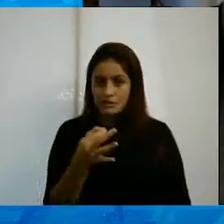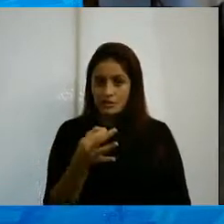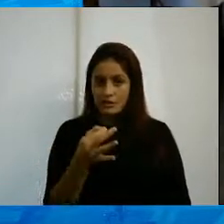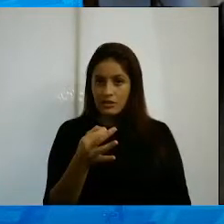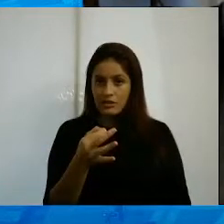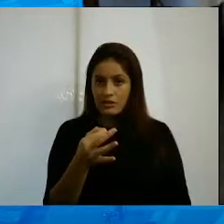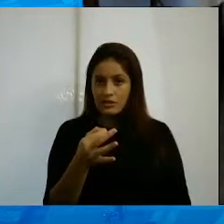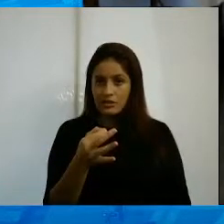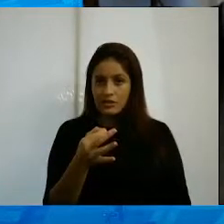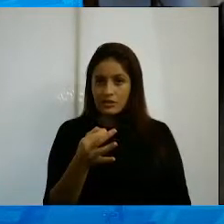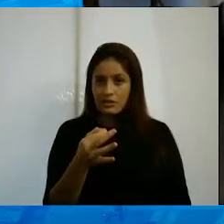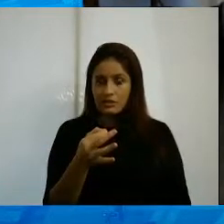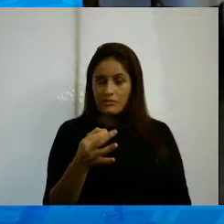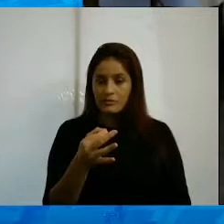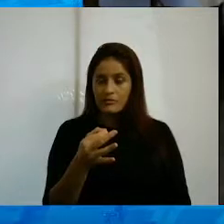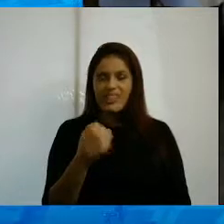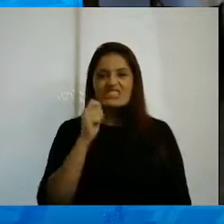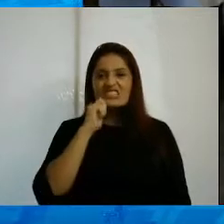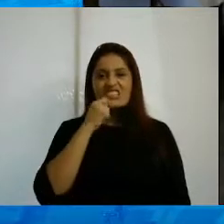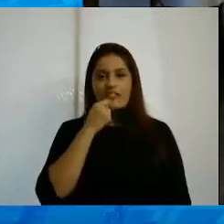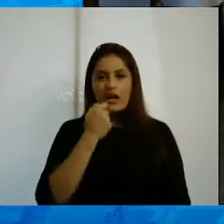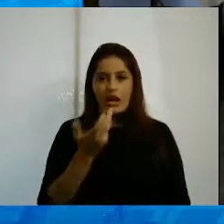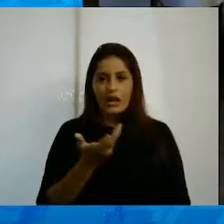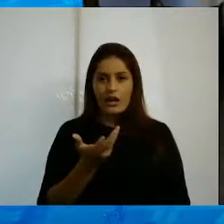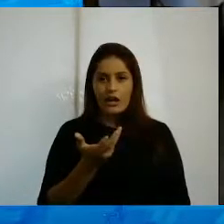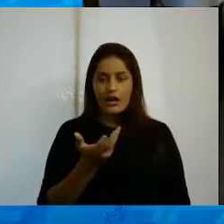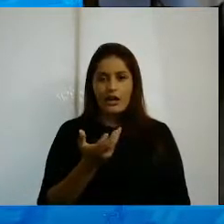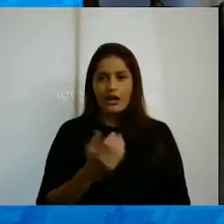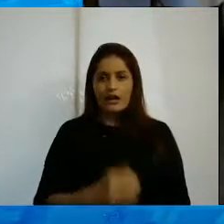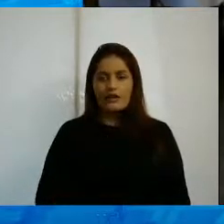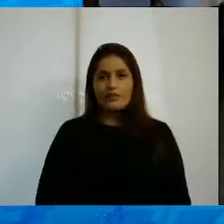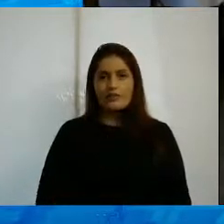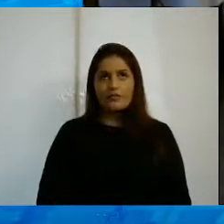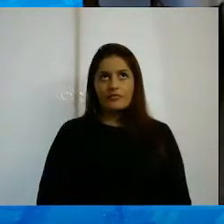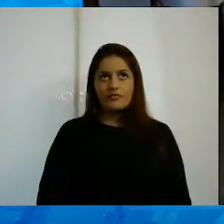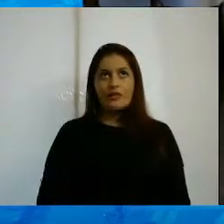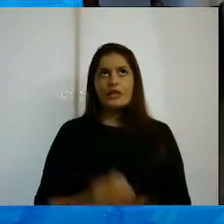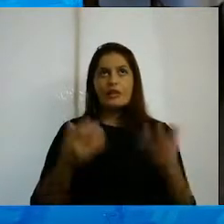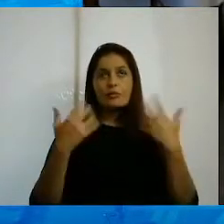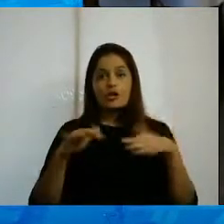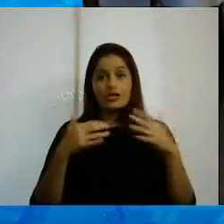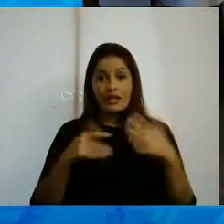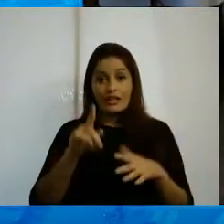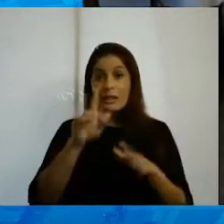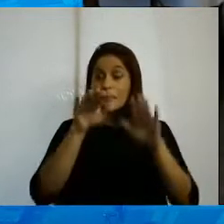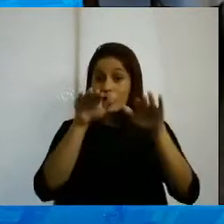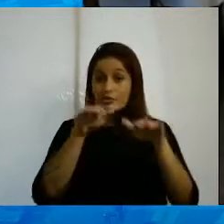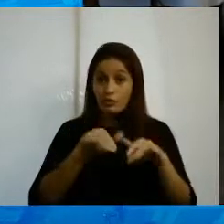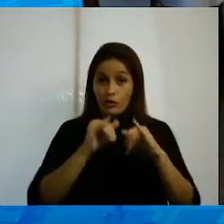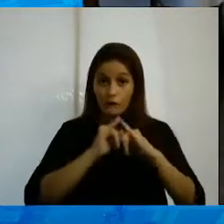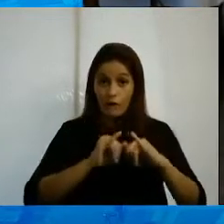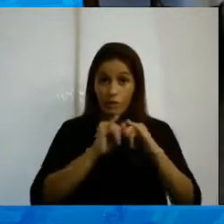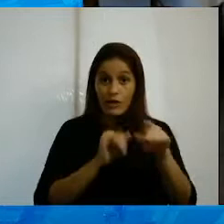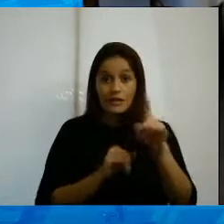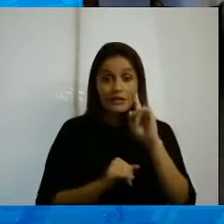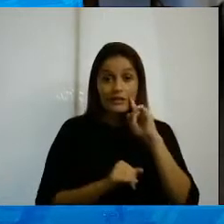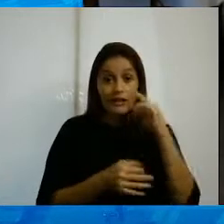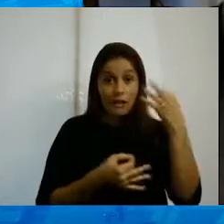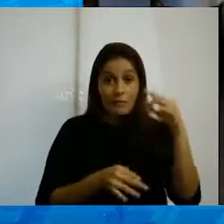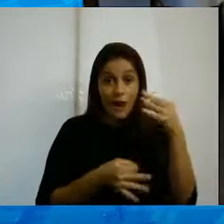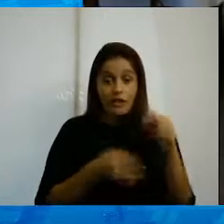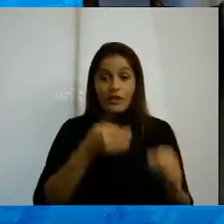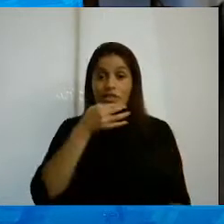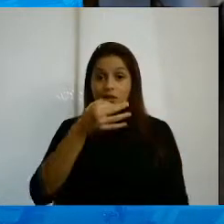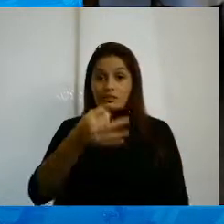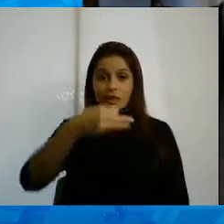¿Y qué significa? ¿Y qué significa eso, cierto? Pero lo importante es que el mismo informe que usted tiene en sus manos señala que el